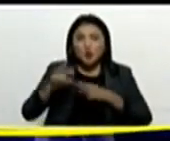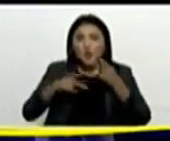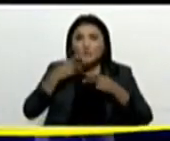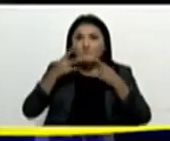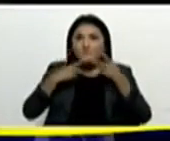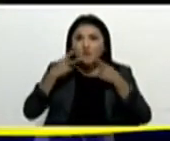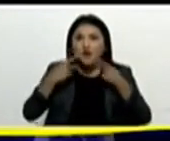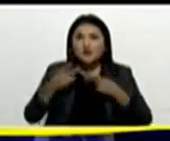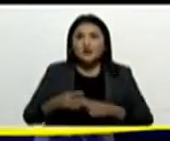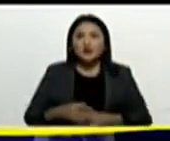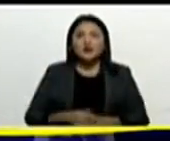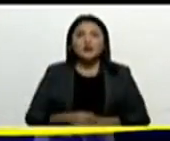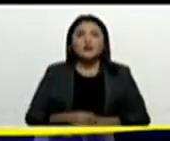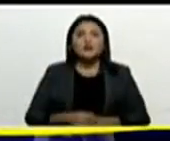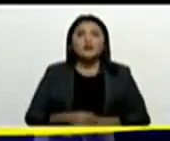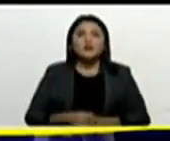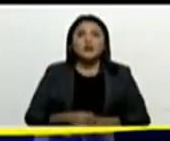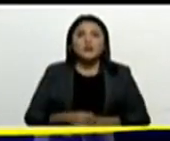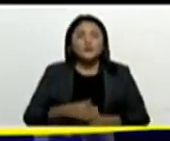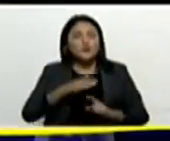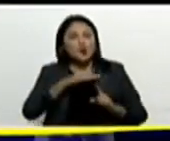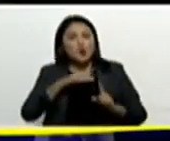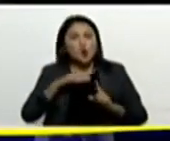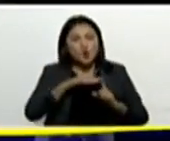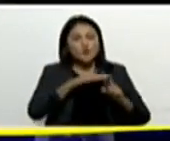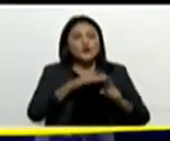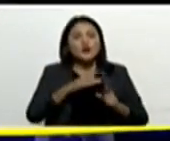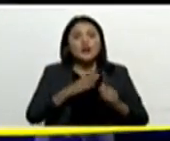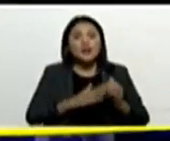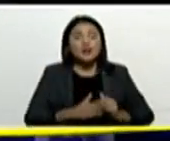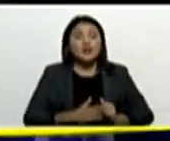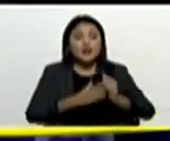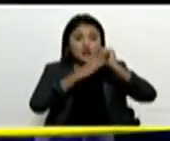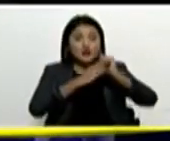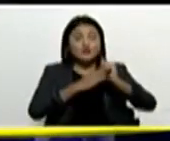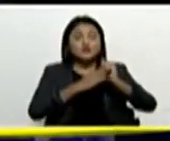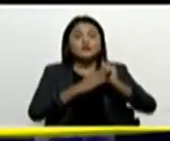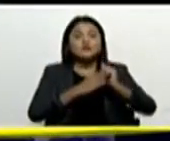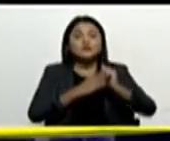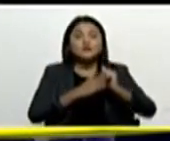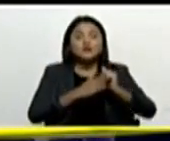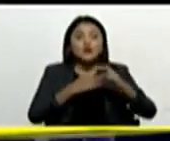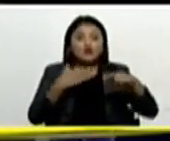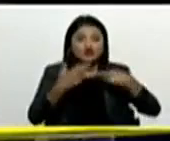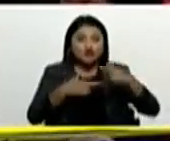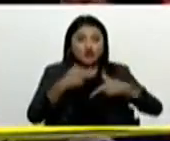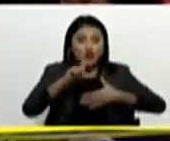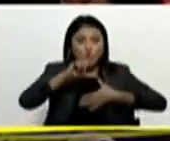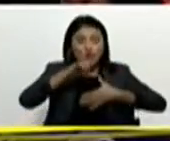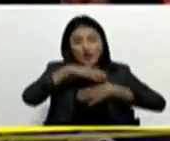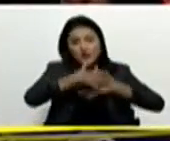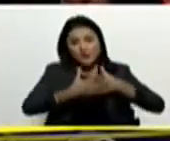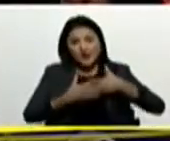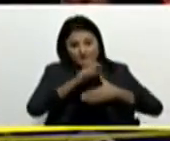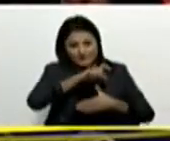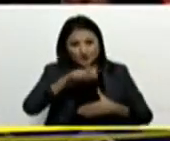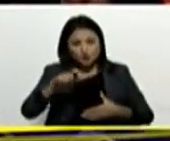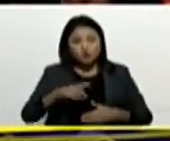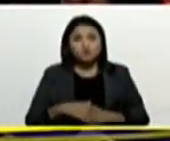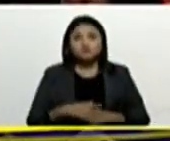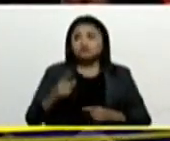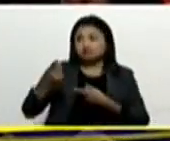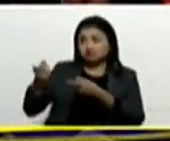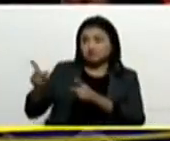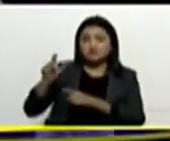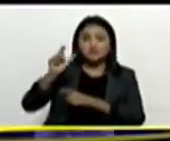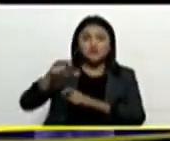lawfare contra dirigentes y líderes de Latinoamérica, para aquellos que dieron y ejecutaron